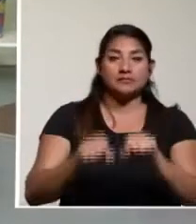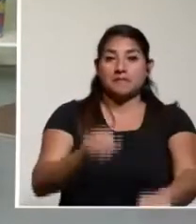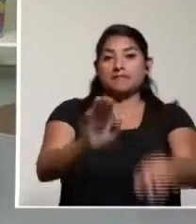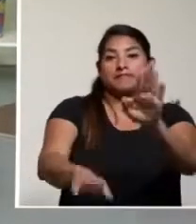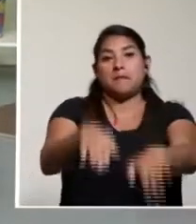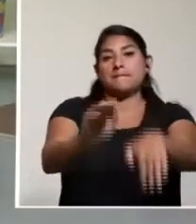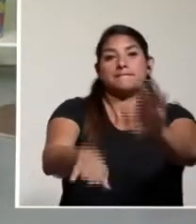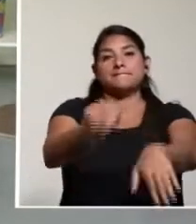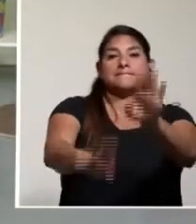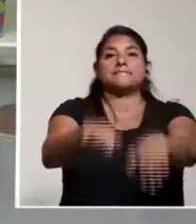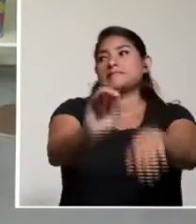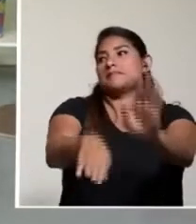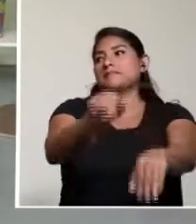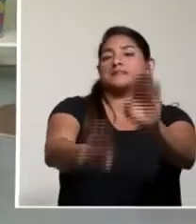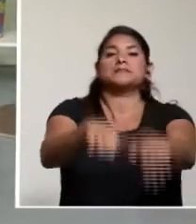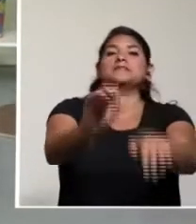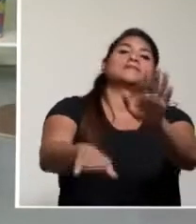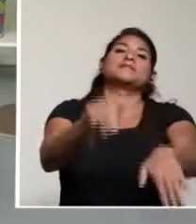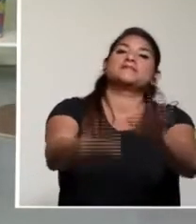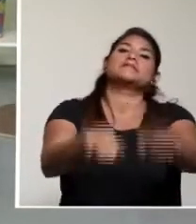Zapateo los dos.